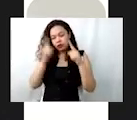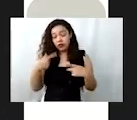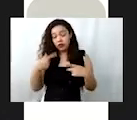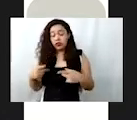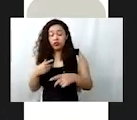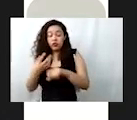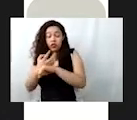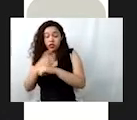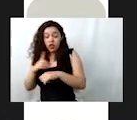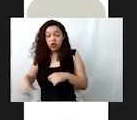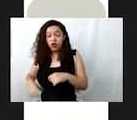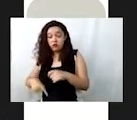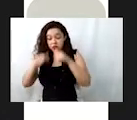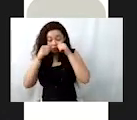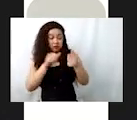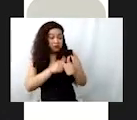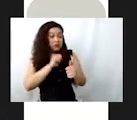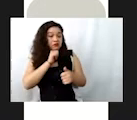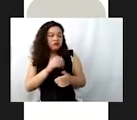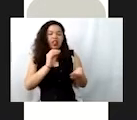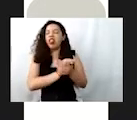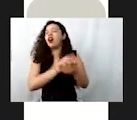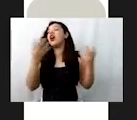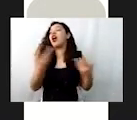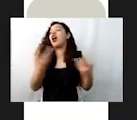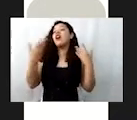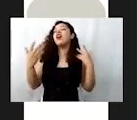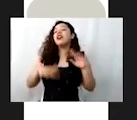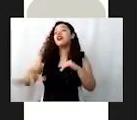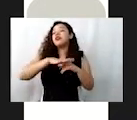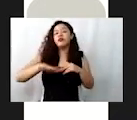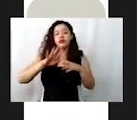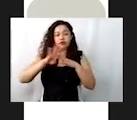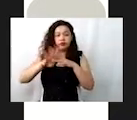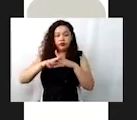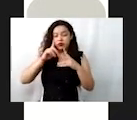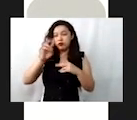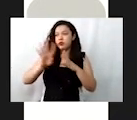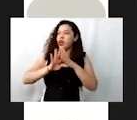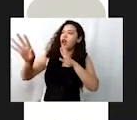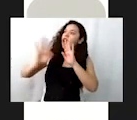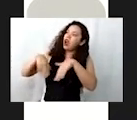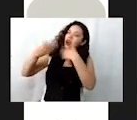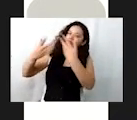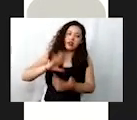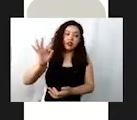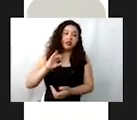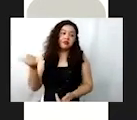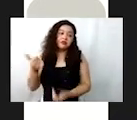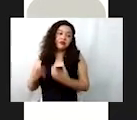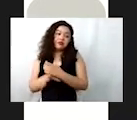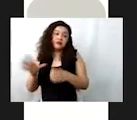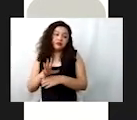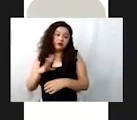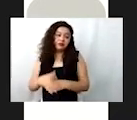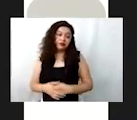civil, pues es el momento en que las organizaciones de la sociedad civil empiecen a mirar a lo que hay allá afuera, si es que no lo han hecho. Bueno, en